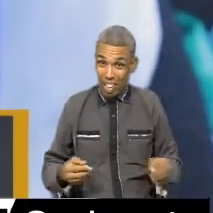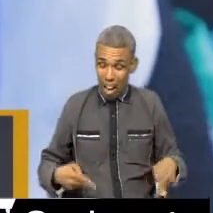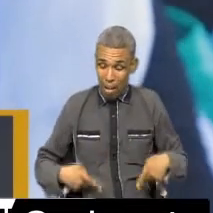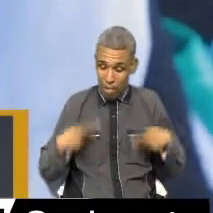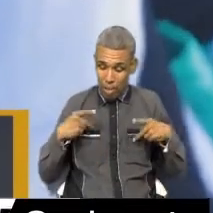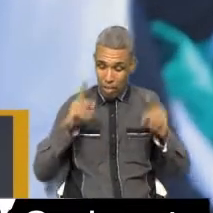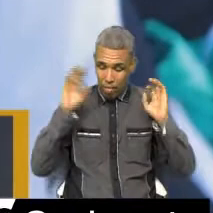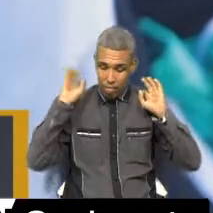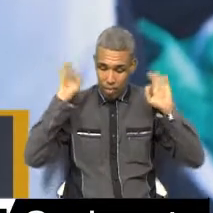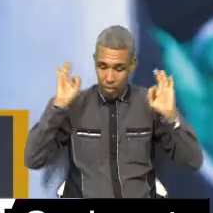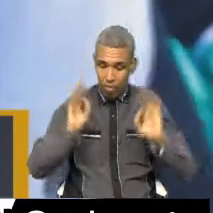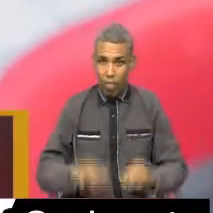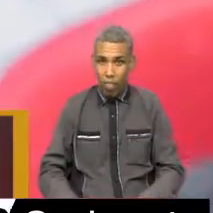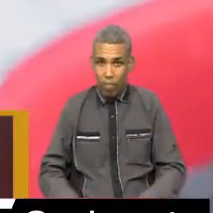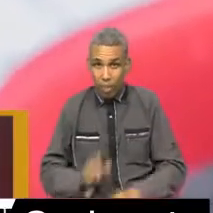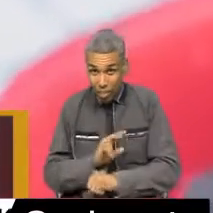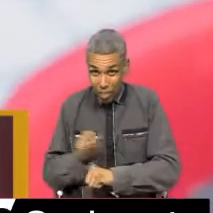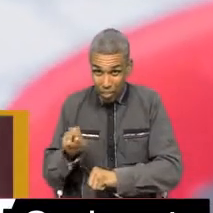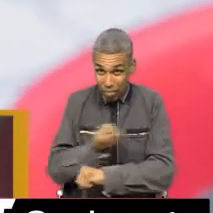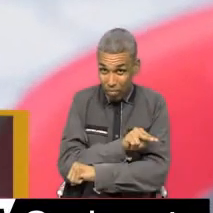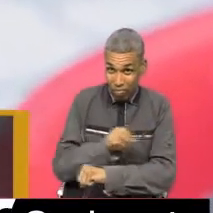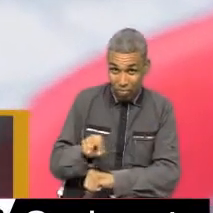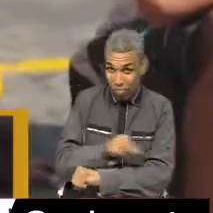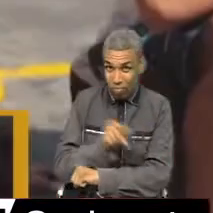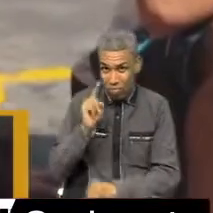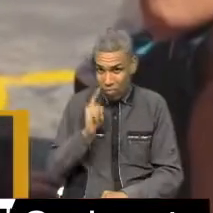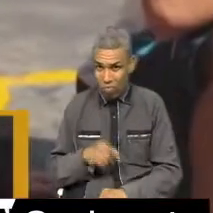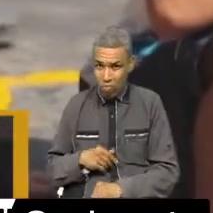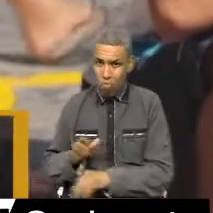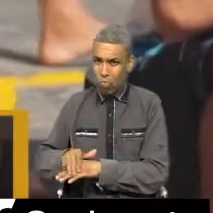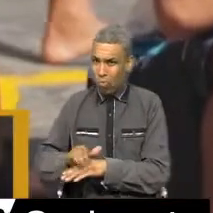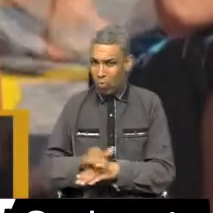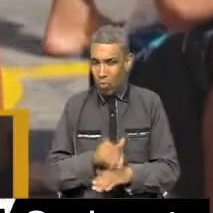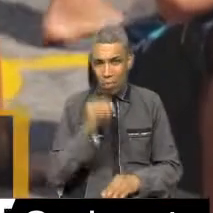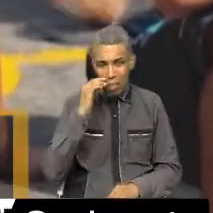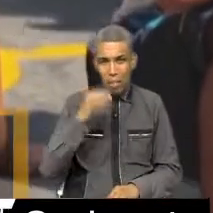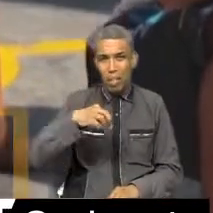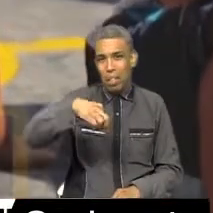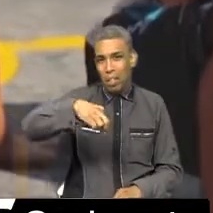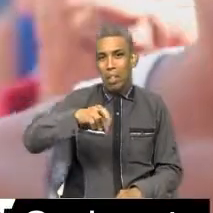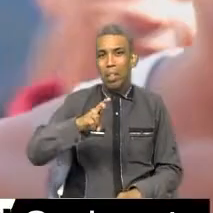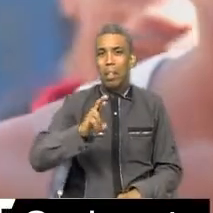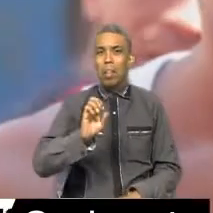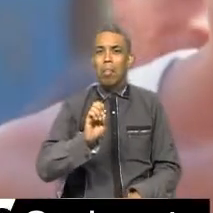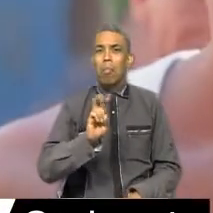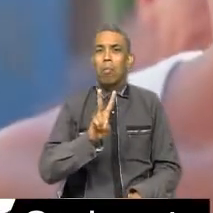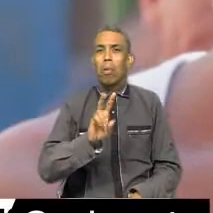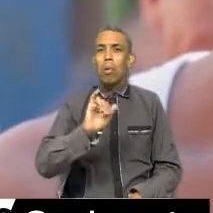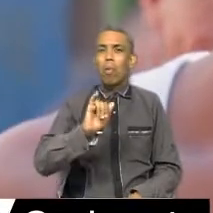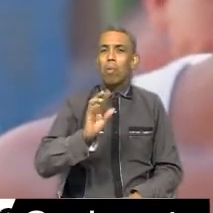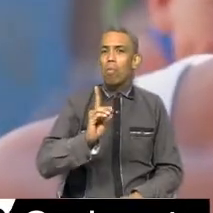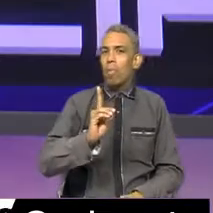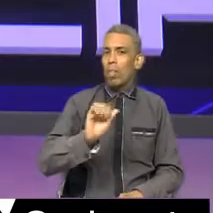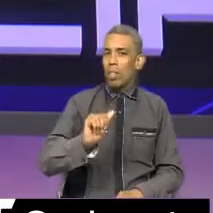el Ministerio Público, seguirá implementando estas iniciativas pro vida en todos los patios del establecimiento carcelario.